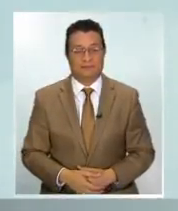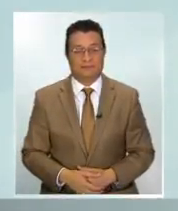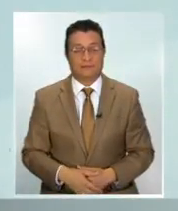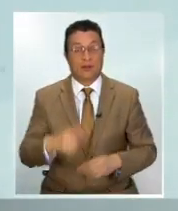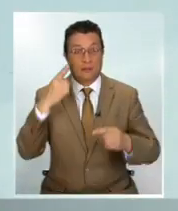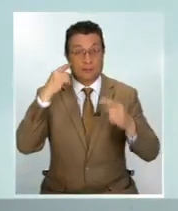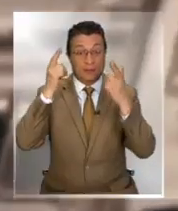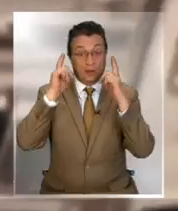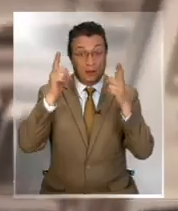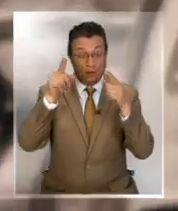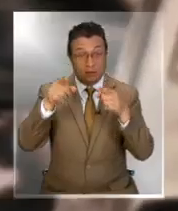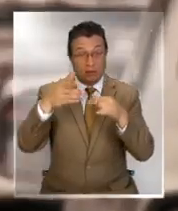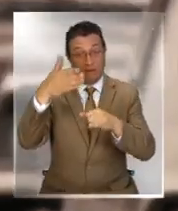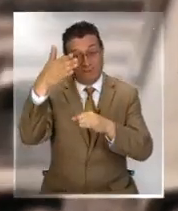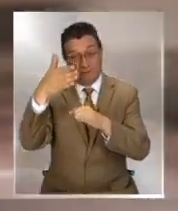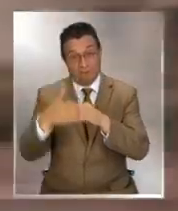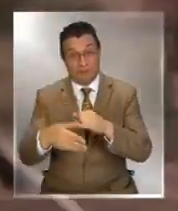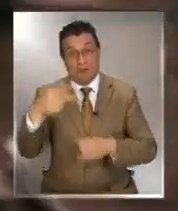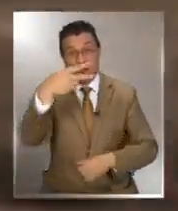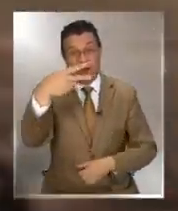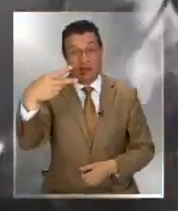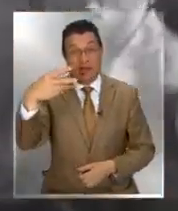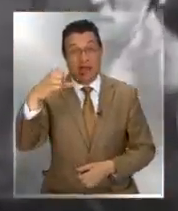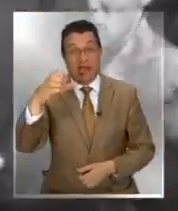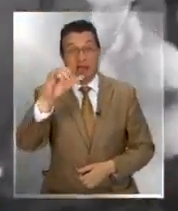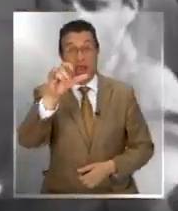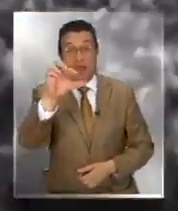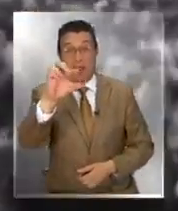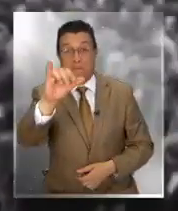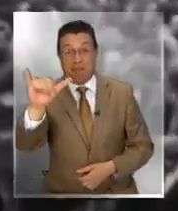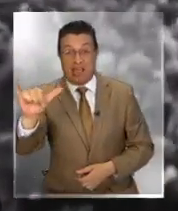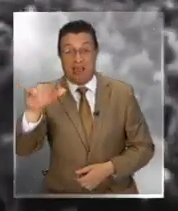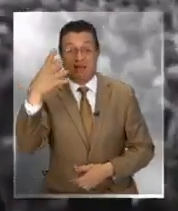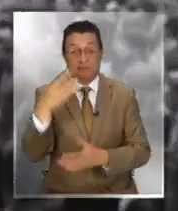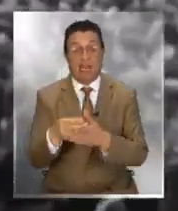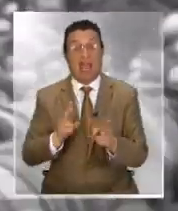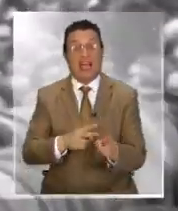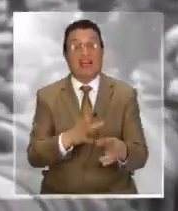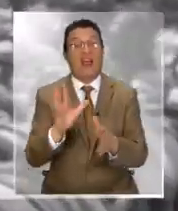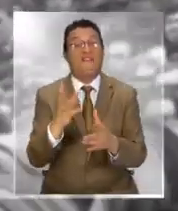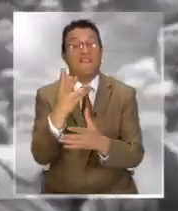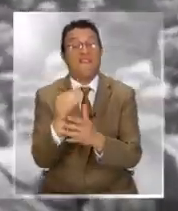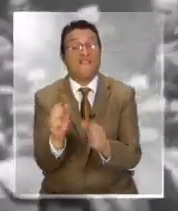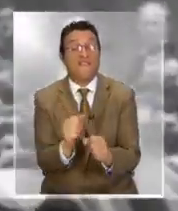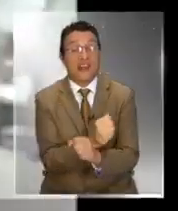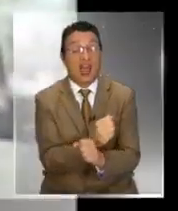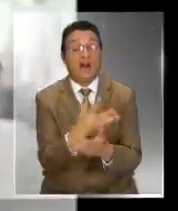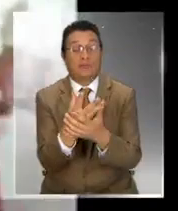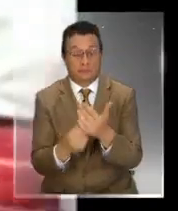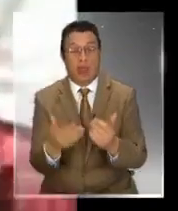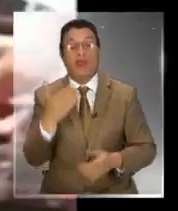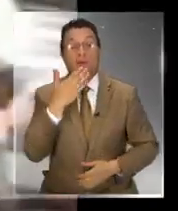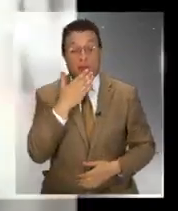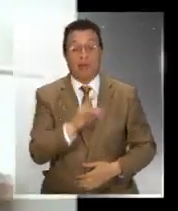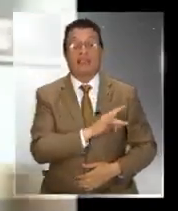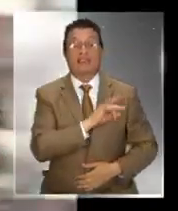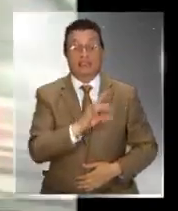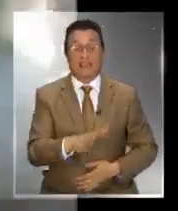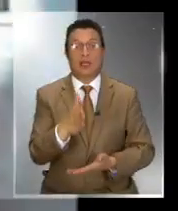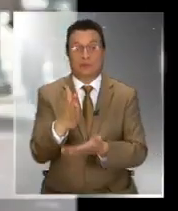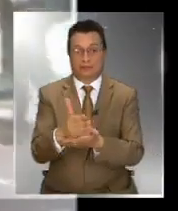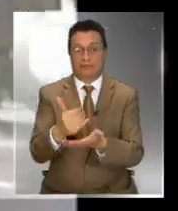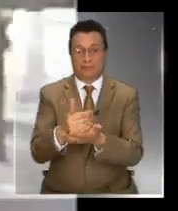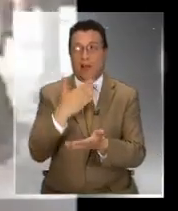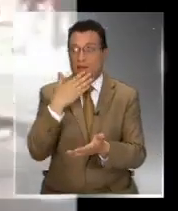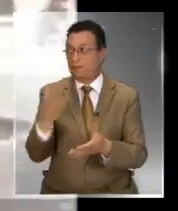Sonidos que hablan de finales del hipismo. En el mundo, la Guerra Fría continúa. Con el tiempo sabríamos que también Chile era parte del plan.